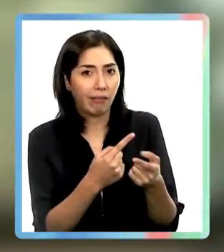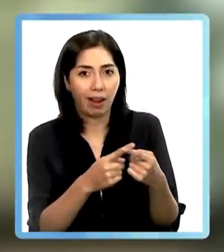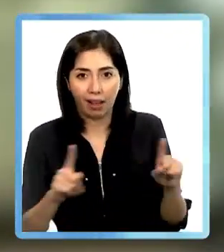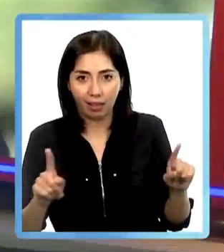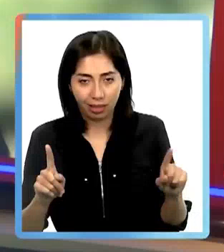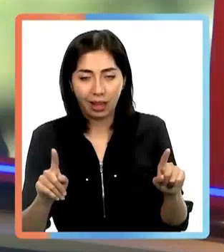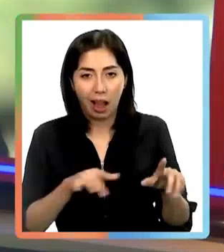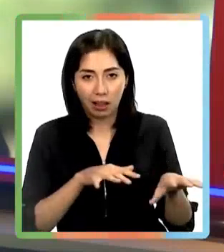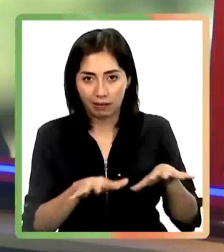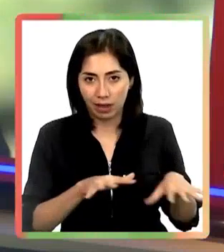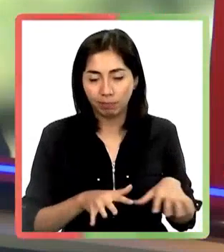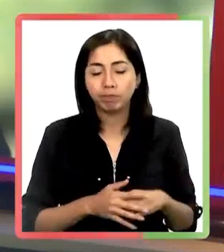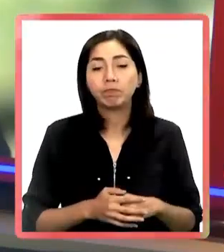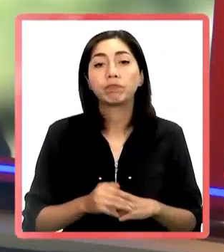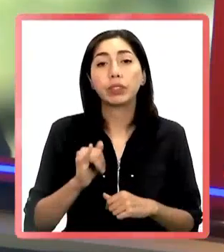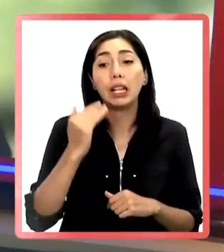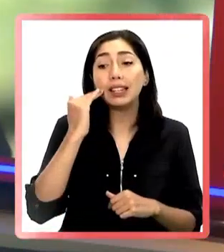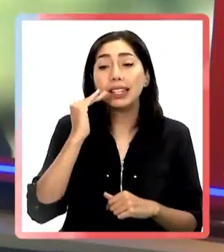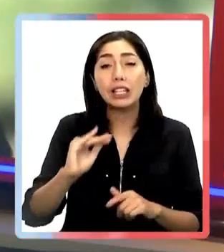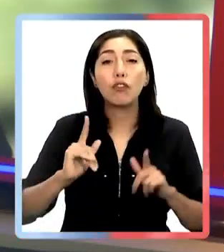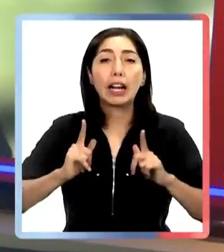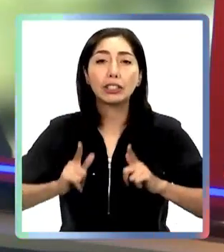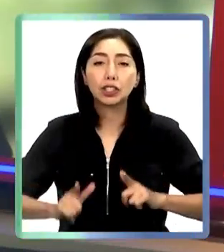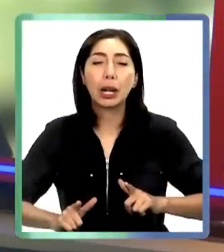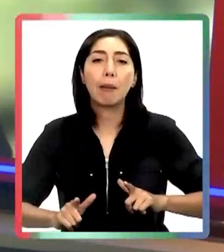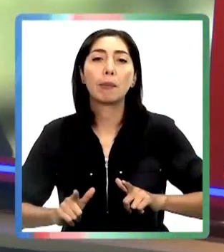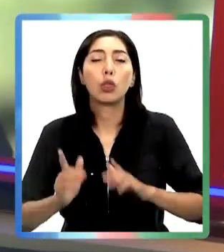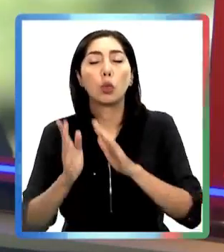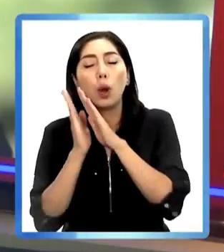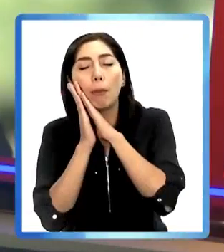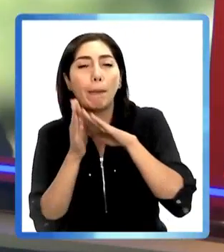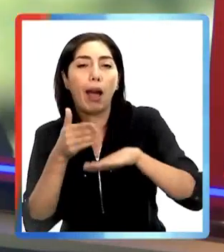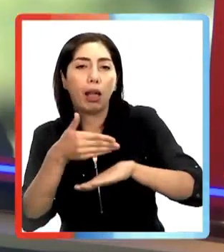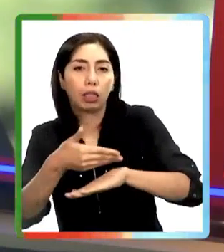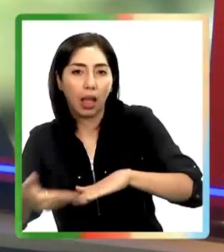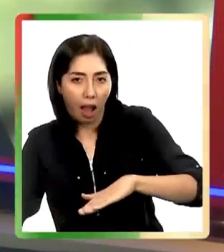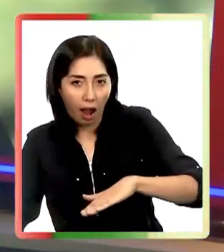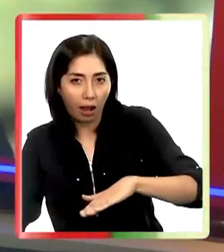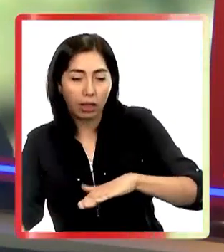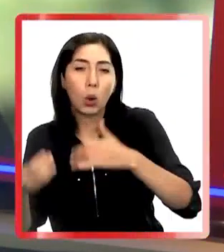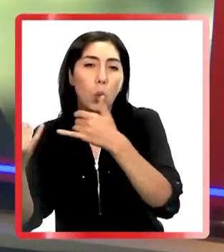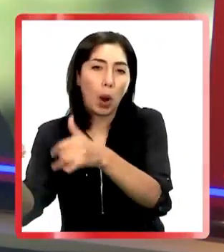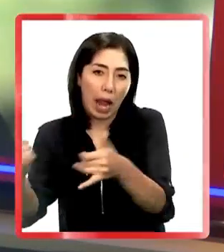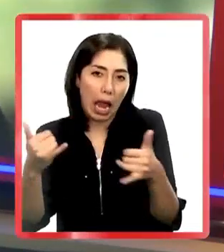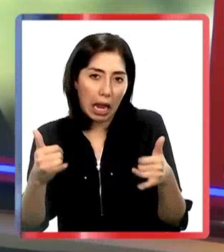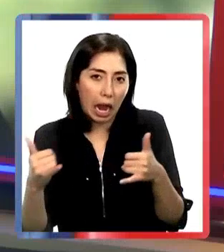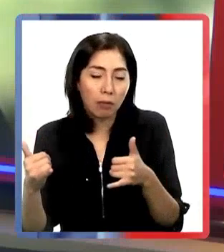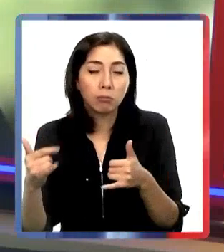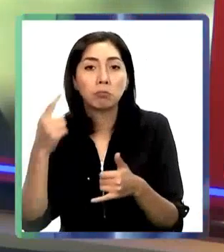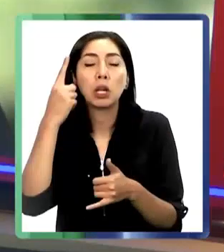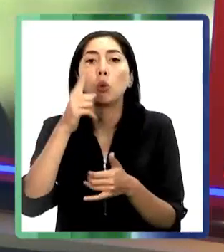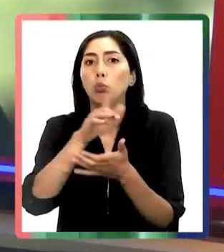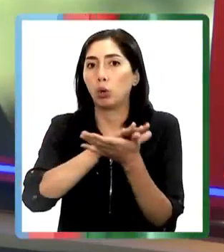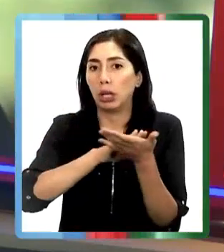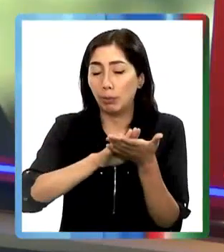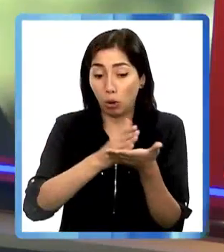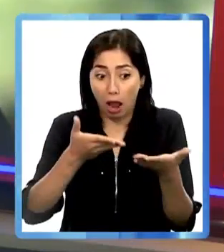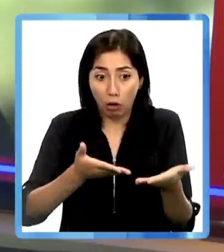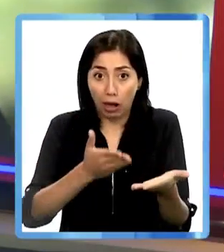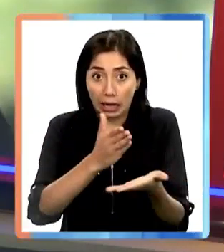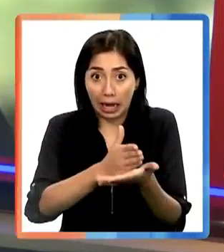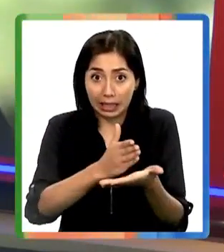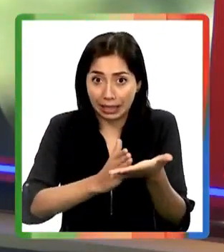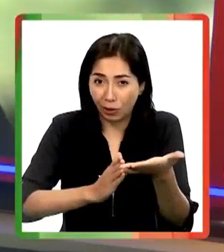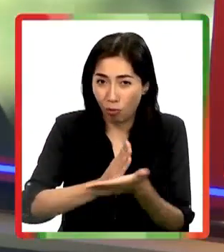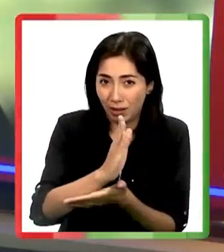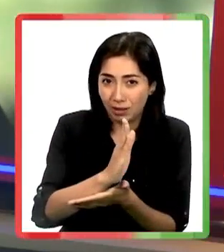actividades de educación. Por ejemplo, los niños en vacaciones se acuestan más tarde, claro, juegan, pero por ejemplo, ahora